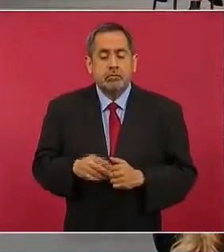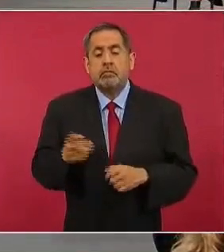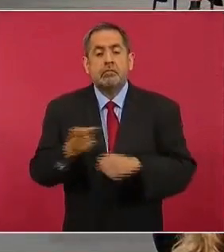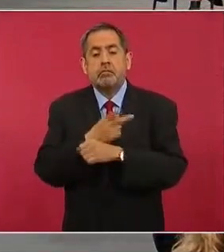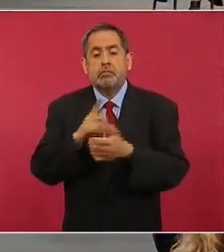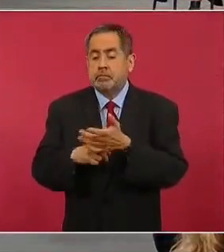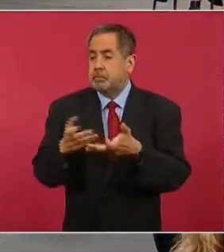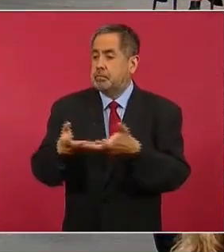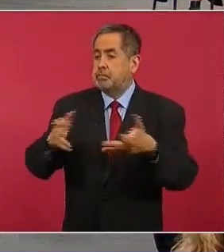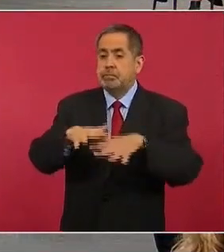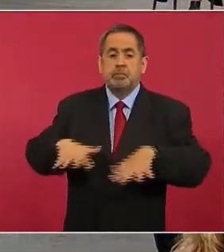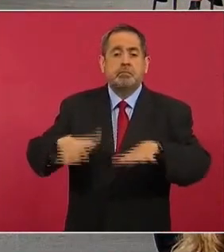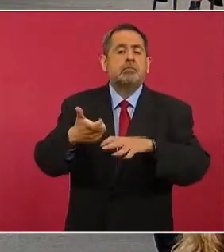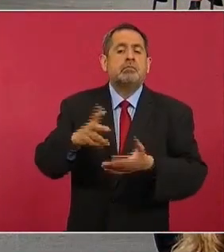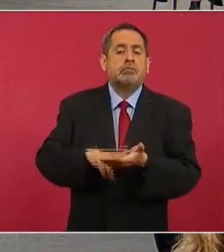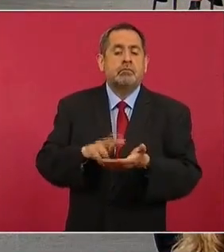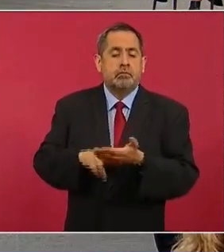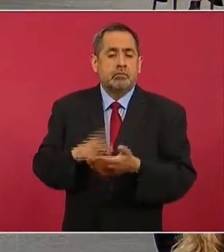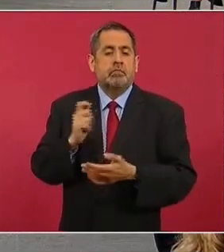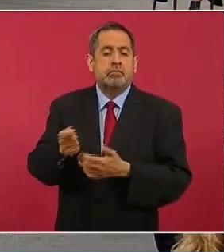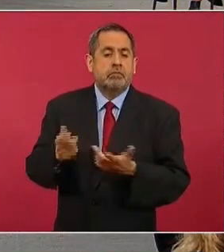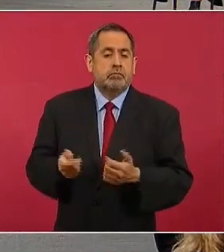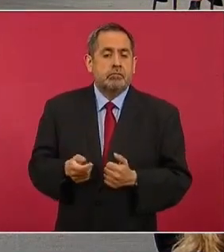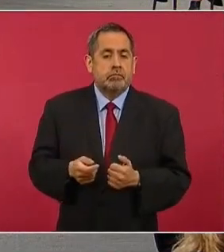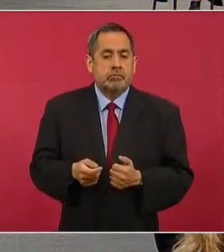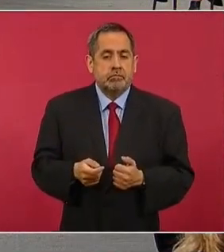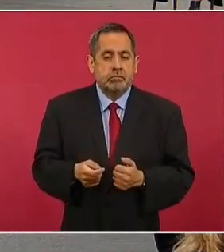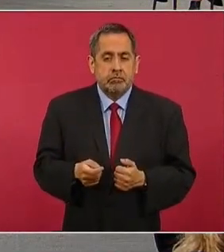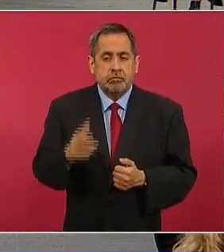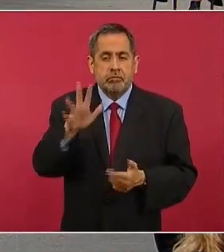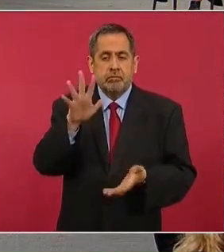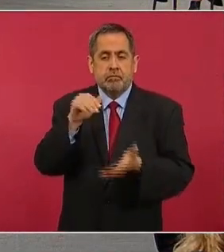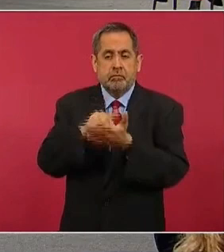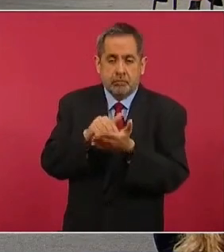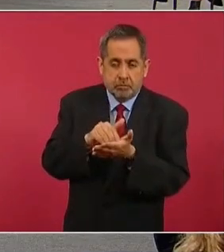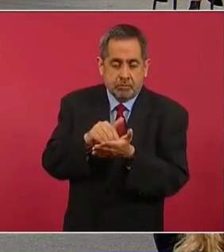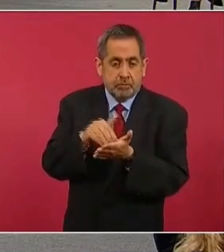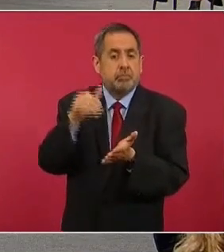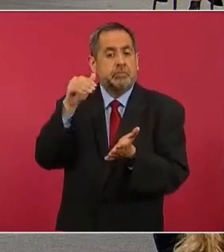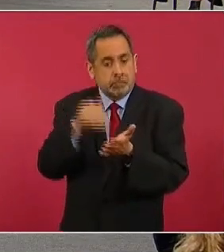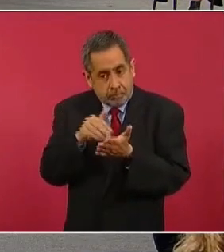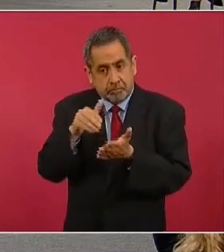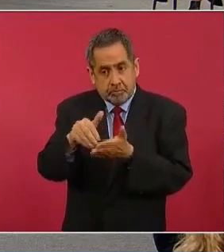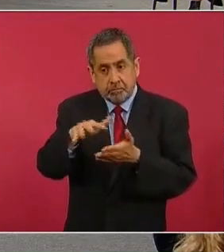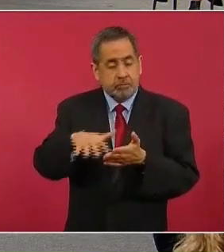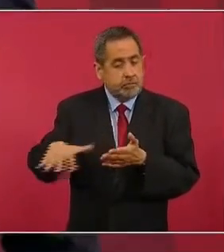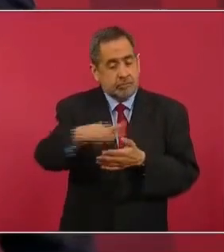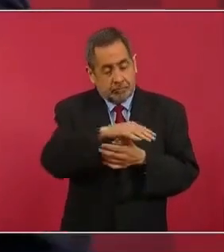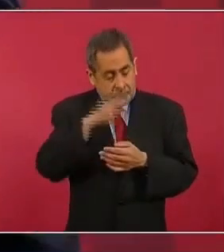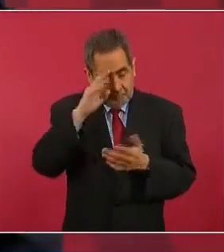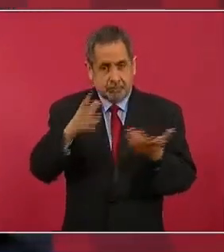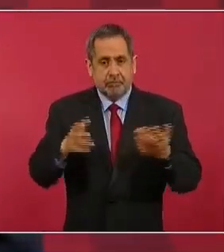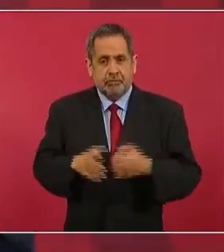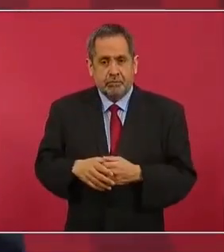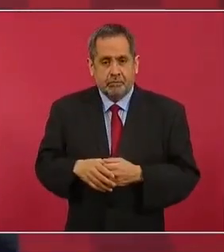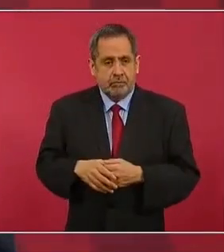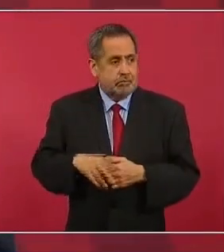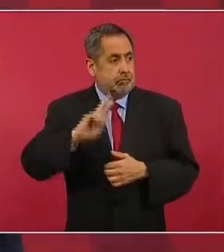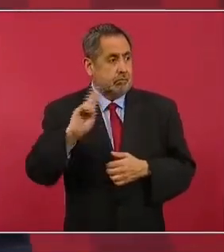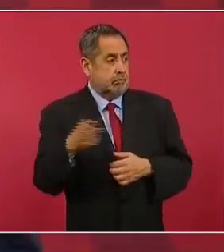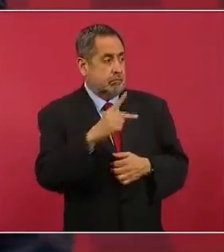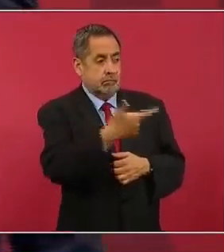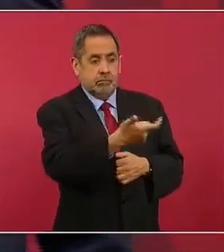que los terrenos cuestan como 5,000 millones. Entonces, ¿cómo vamos a recuperar